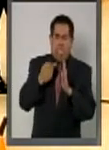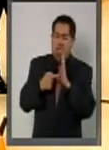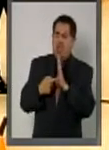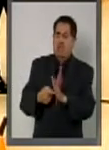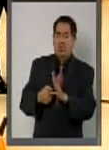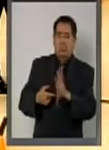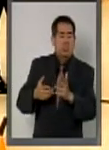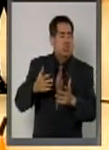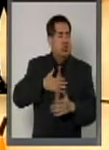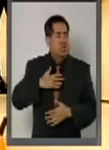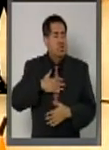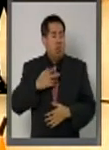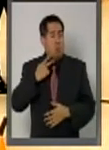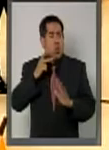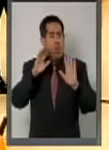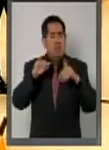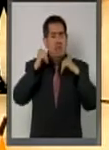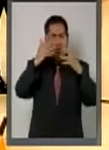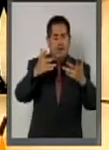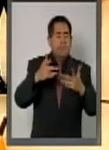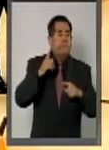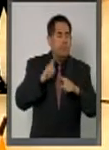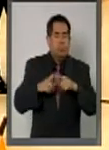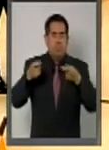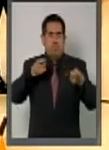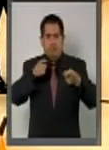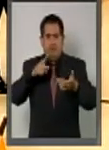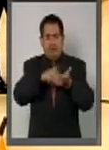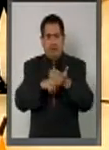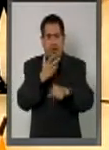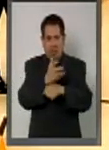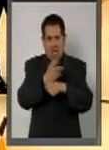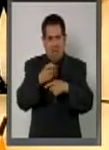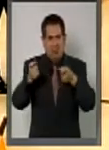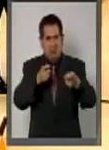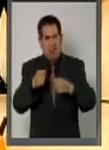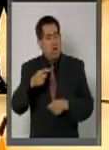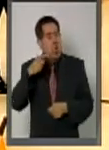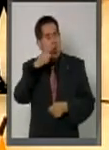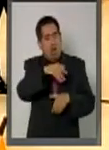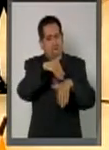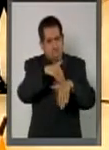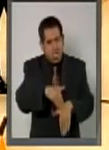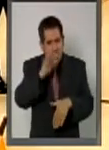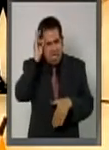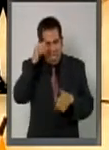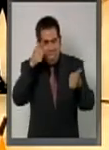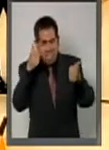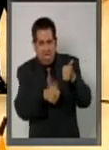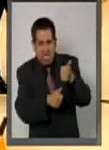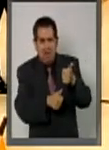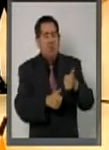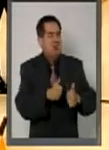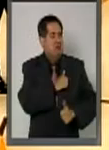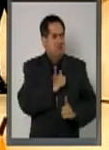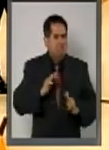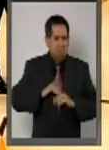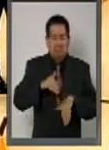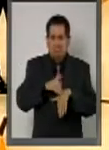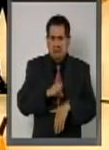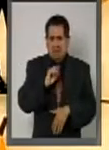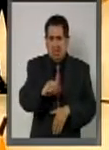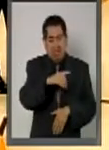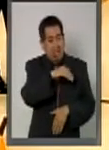que nuestra política exterior está controlada por los Estados Unidos, que usted está al servicio de la militarización de este país y